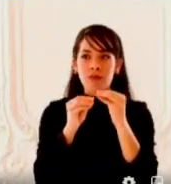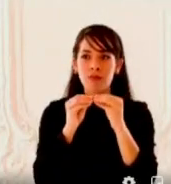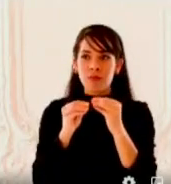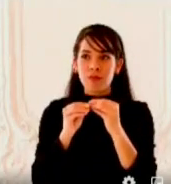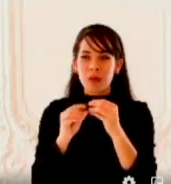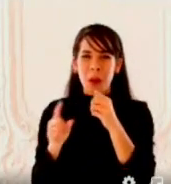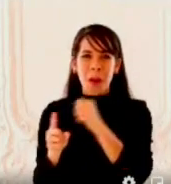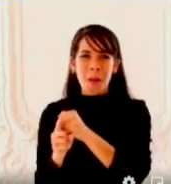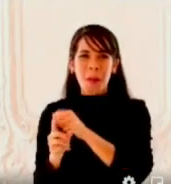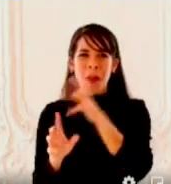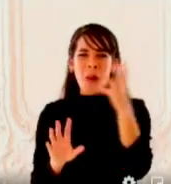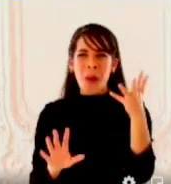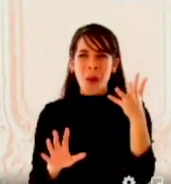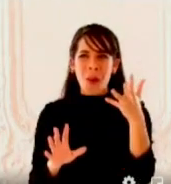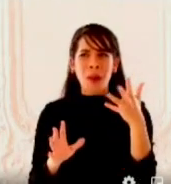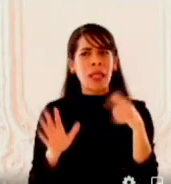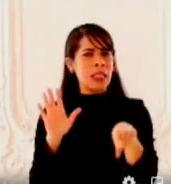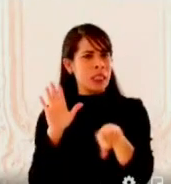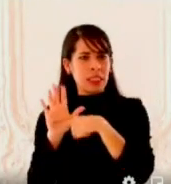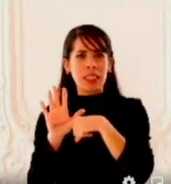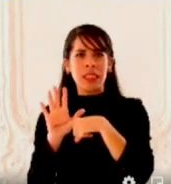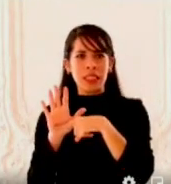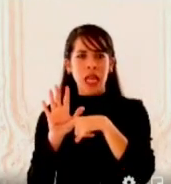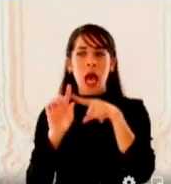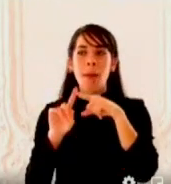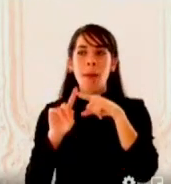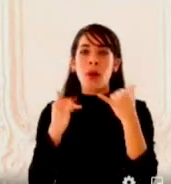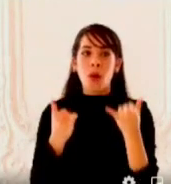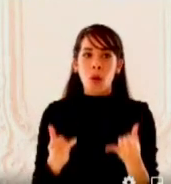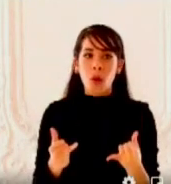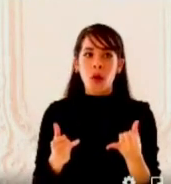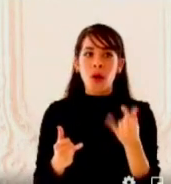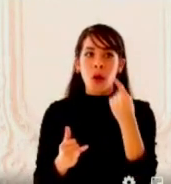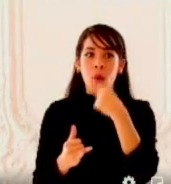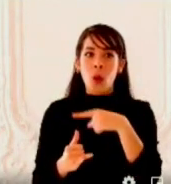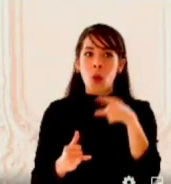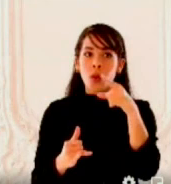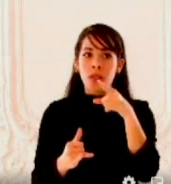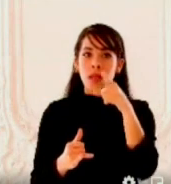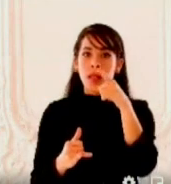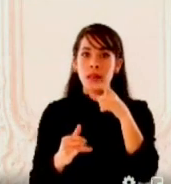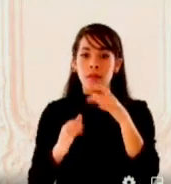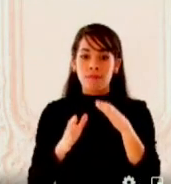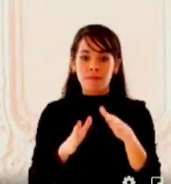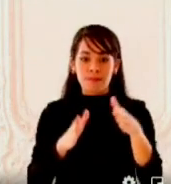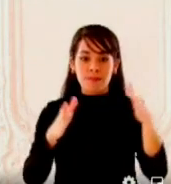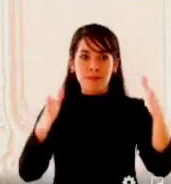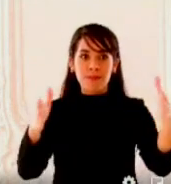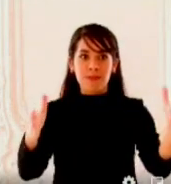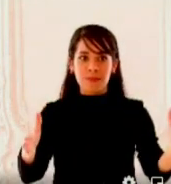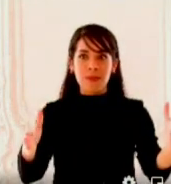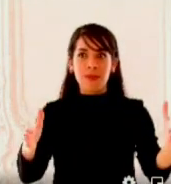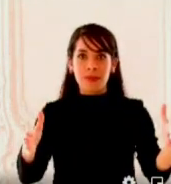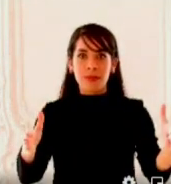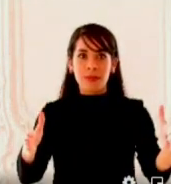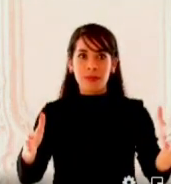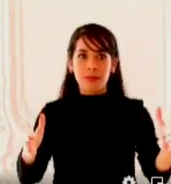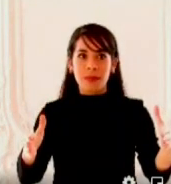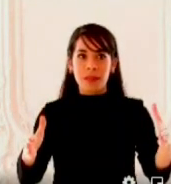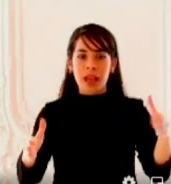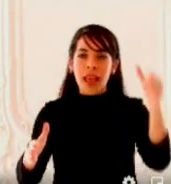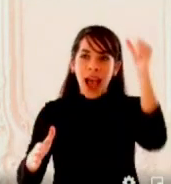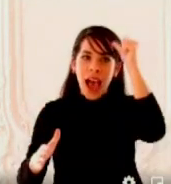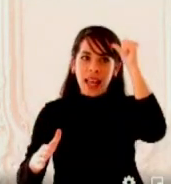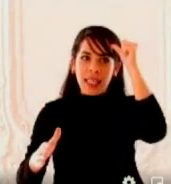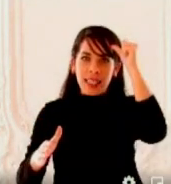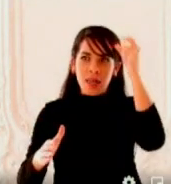los demás municipios. Ustedes están hablando hoy de extender la 22 después de Arecibo. ¿Ustedes tomarían en consideración quizás ese impacto